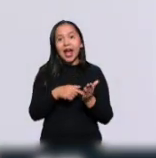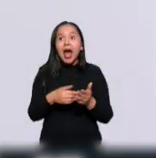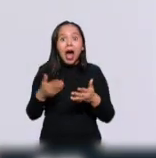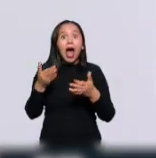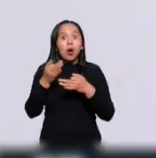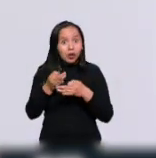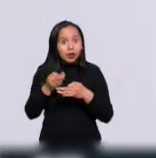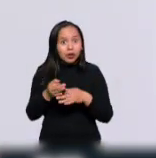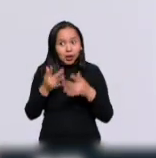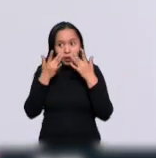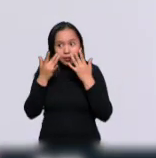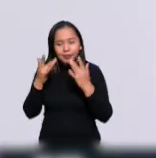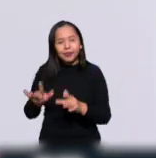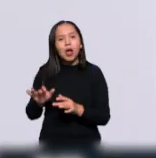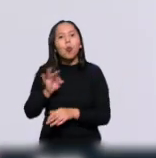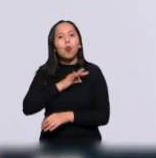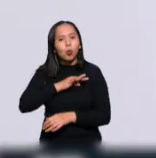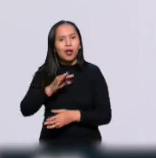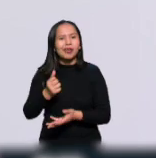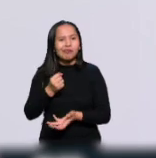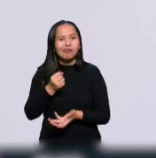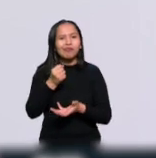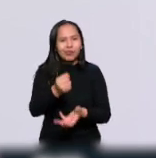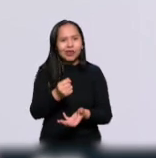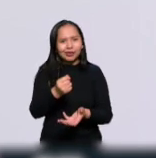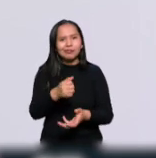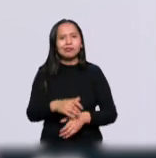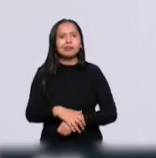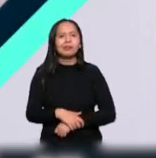renuncia, se llevan los haberes de retiro.